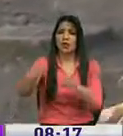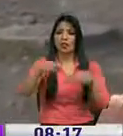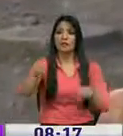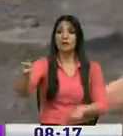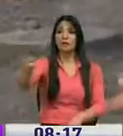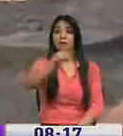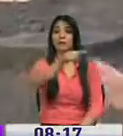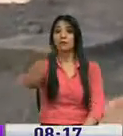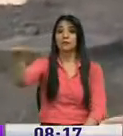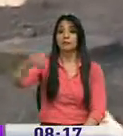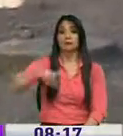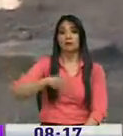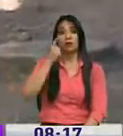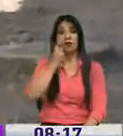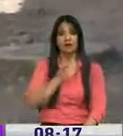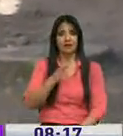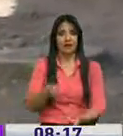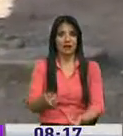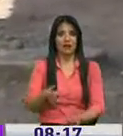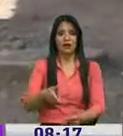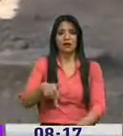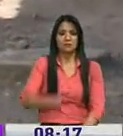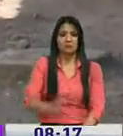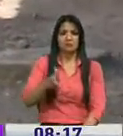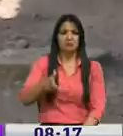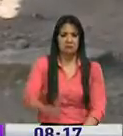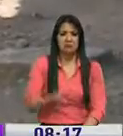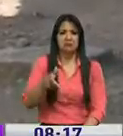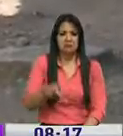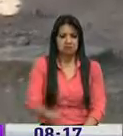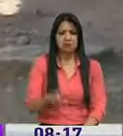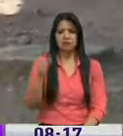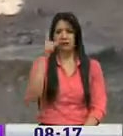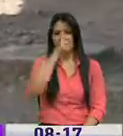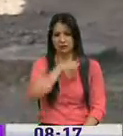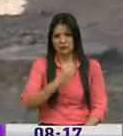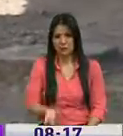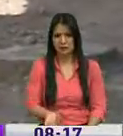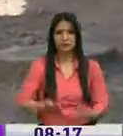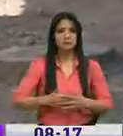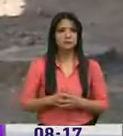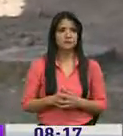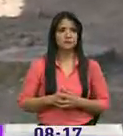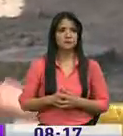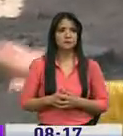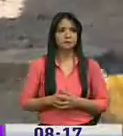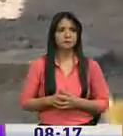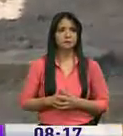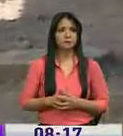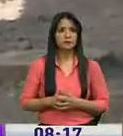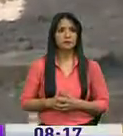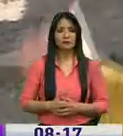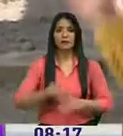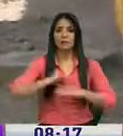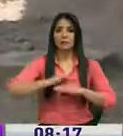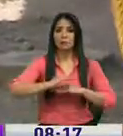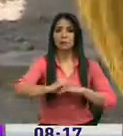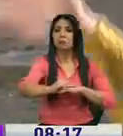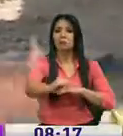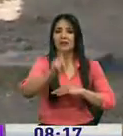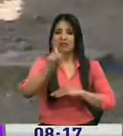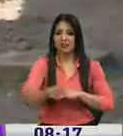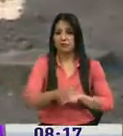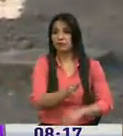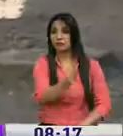se meten en los huecos y causa muchas molestias. Igual yo creo que esto debe estar plano porque sale